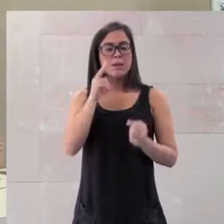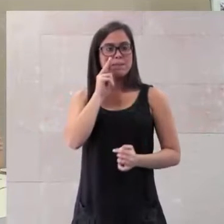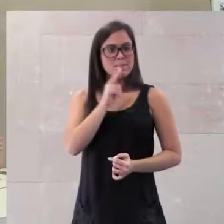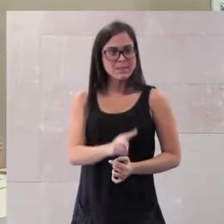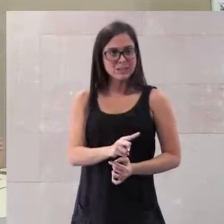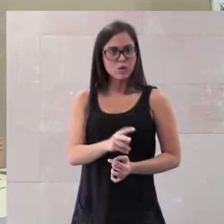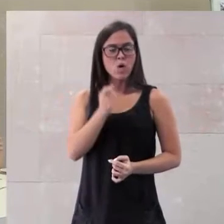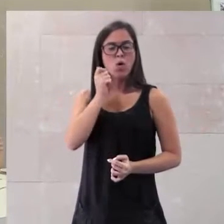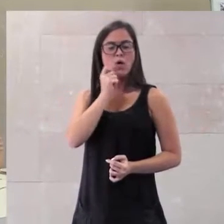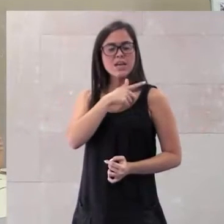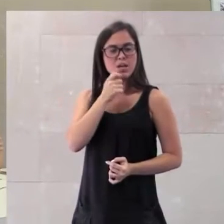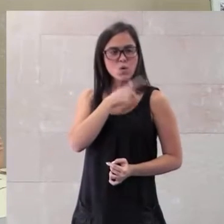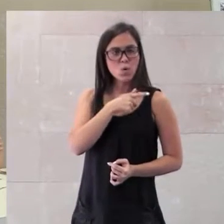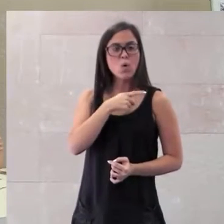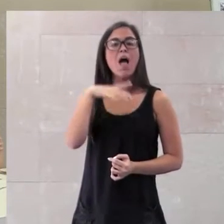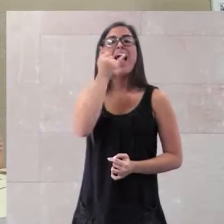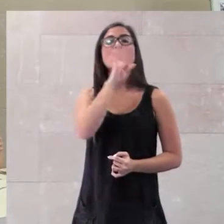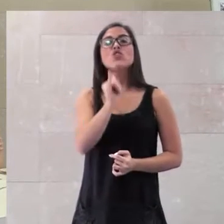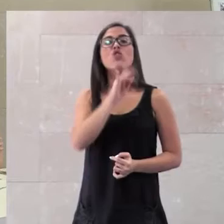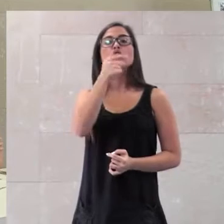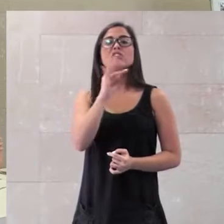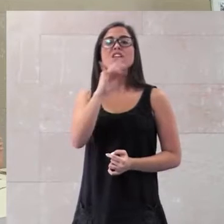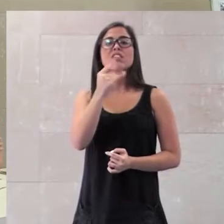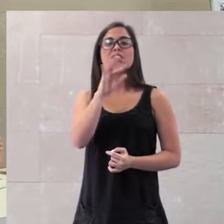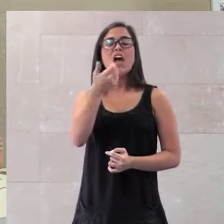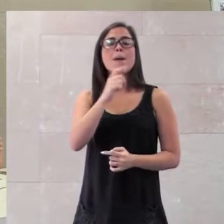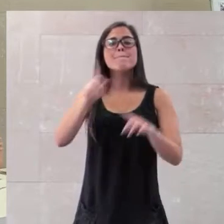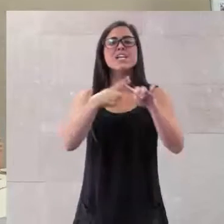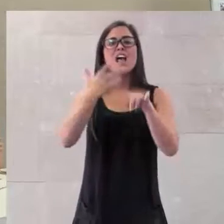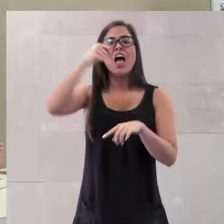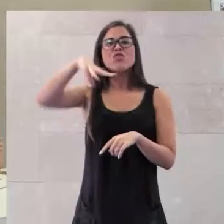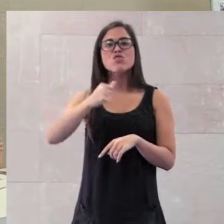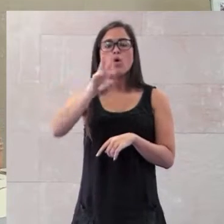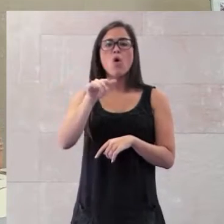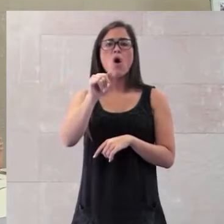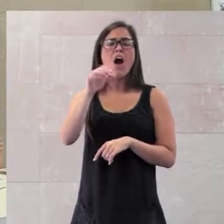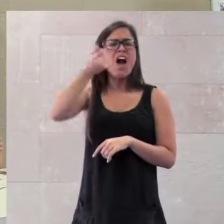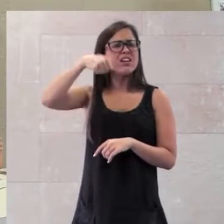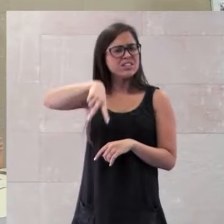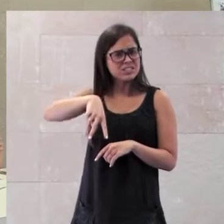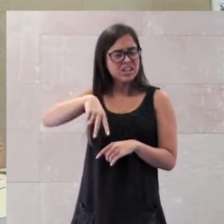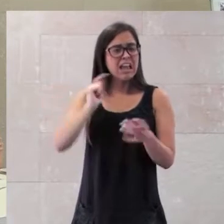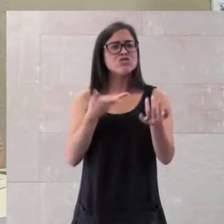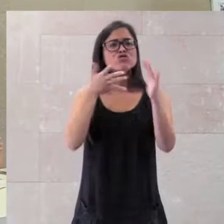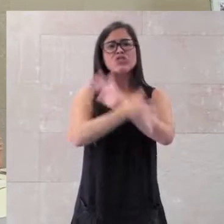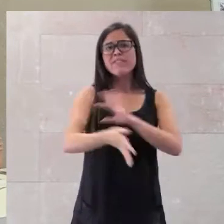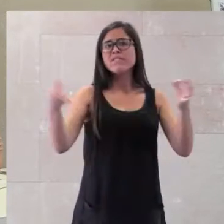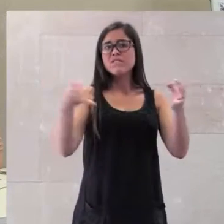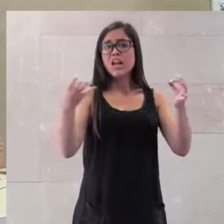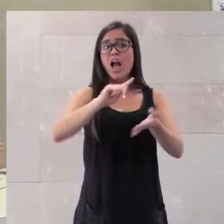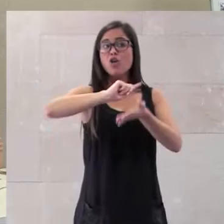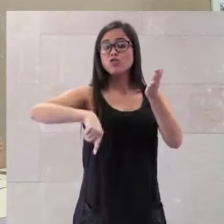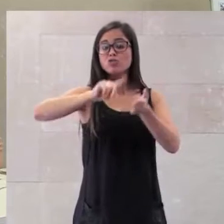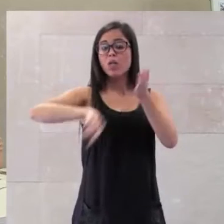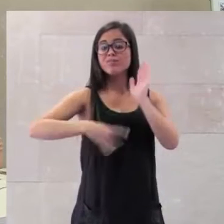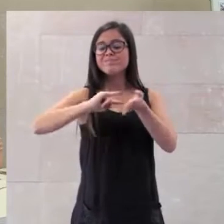Irún, en Azcoitia y en Andoain, y creo que tiene que ver con que hay o no, hay una intermitencia en la contratación